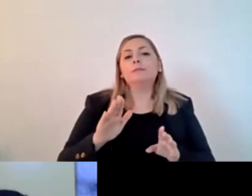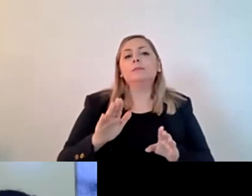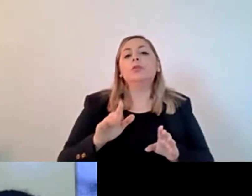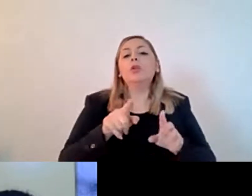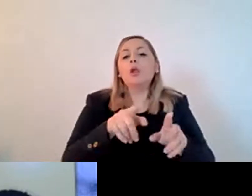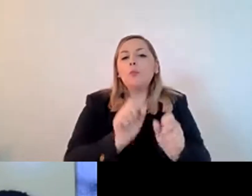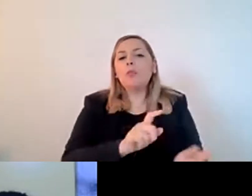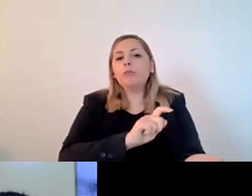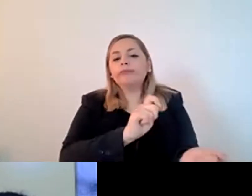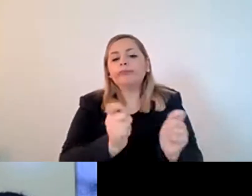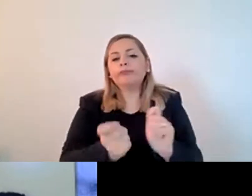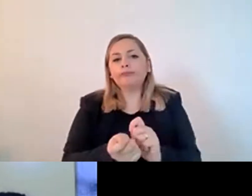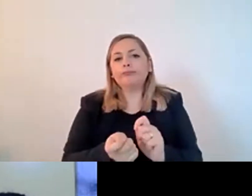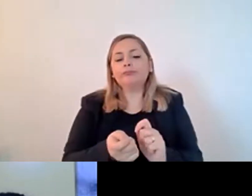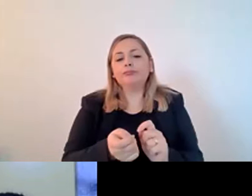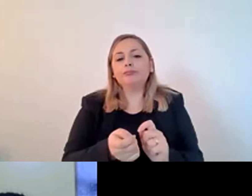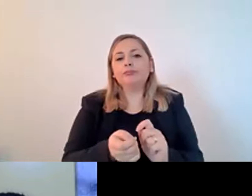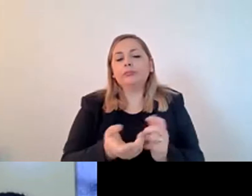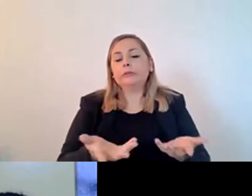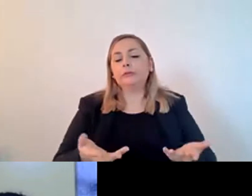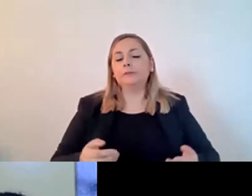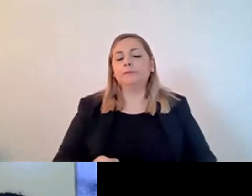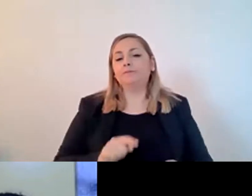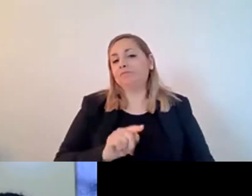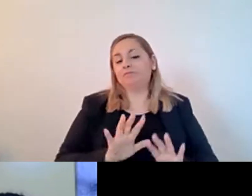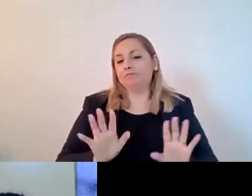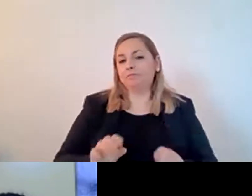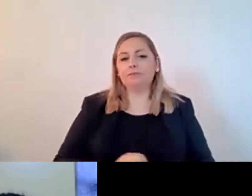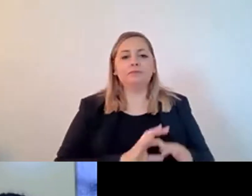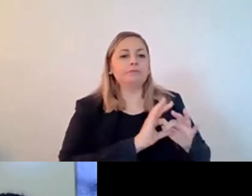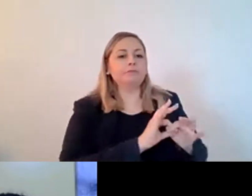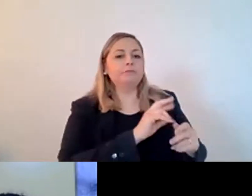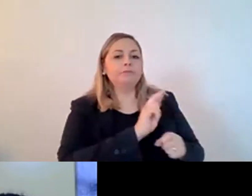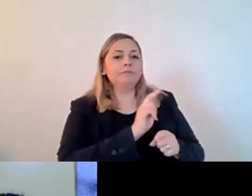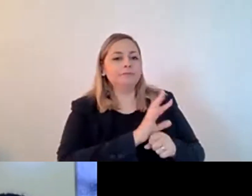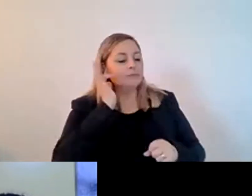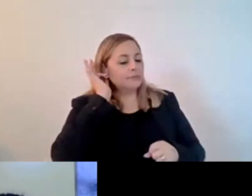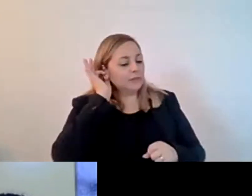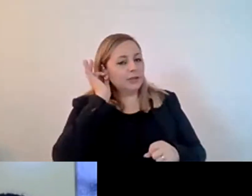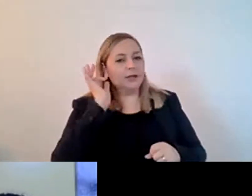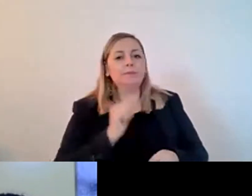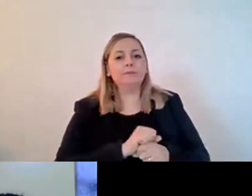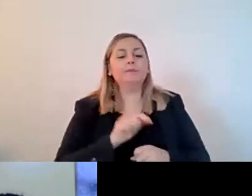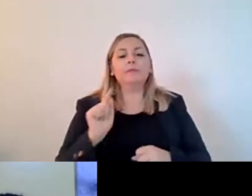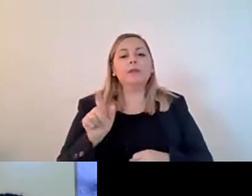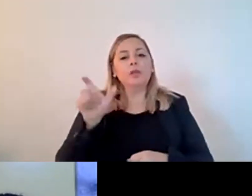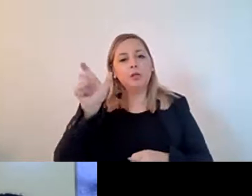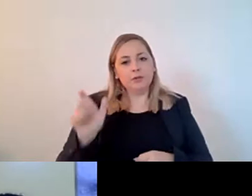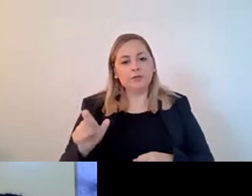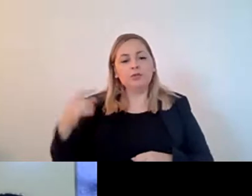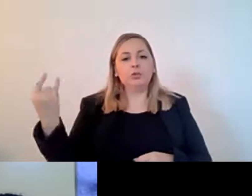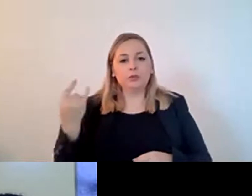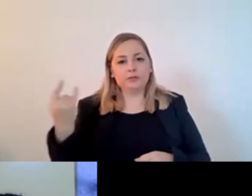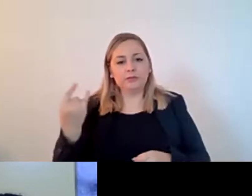adapte más, dada la situación. Eso. Muchas gracias, profesora. Acá hay una persona de la